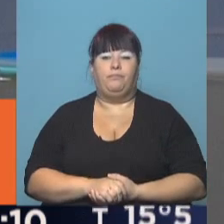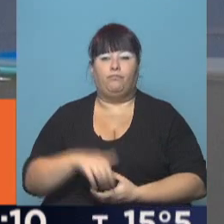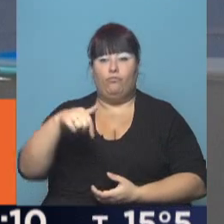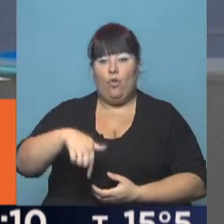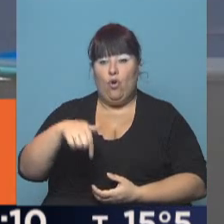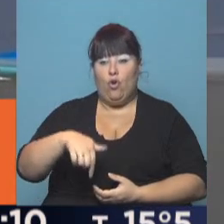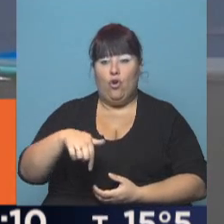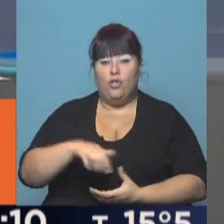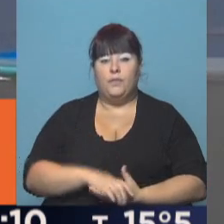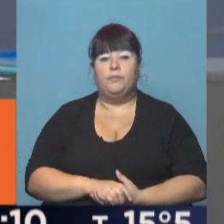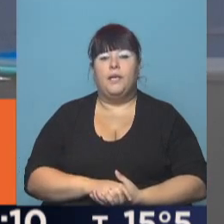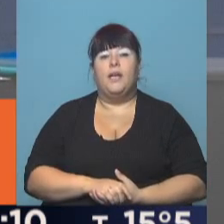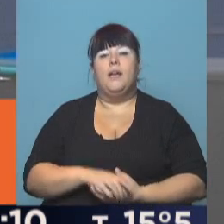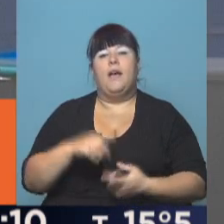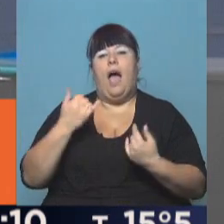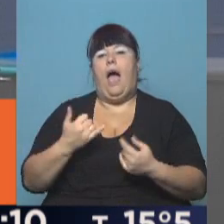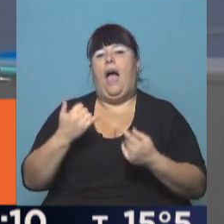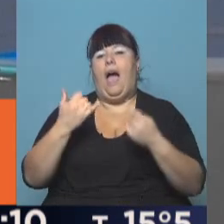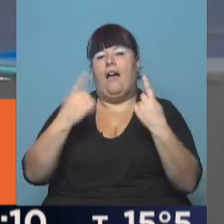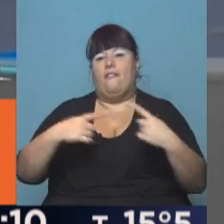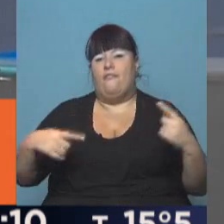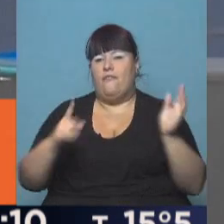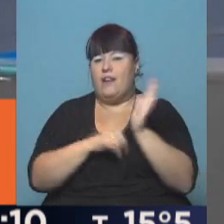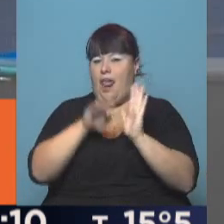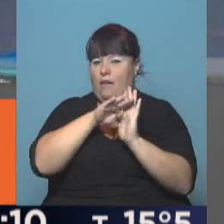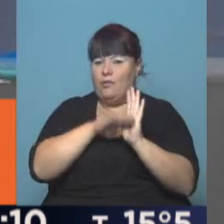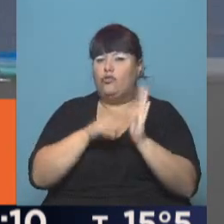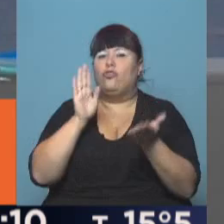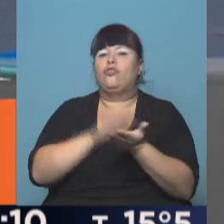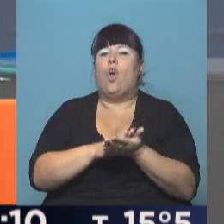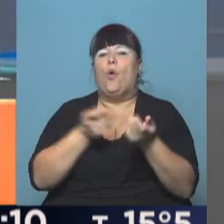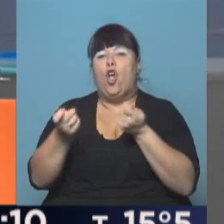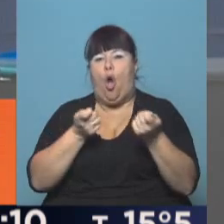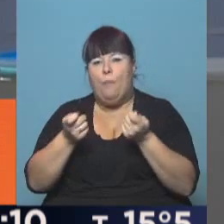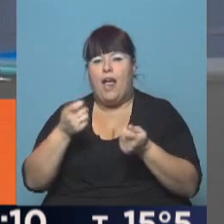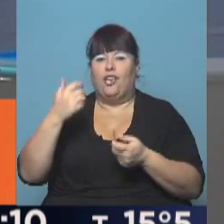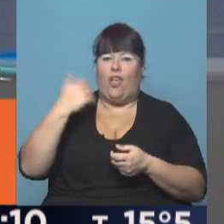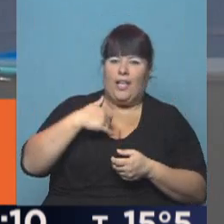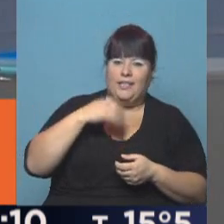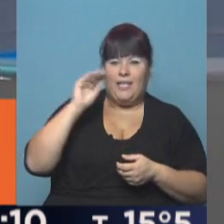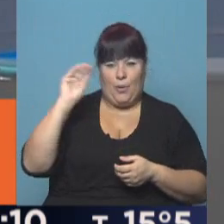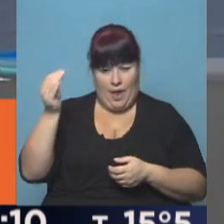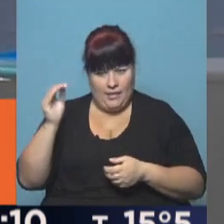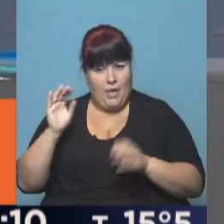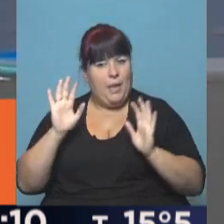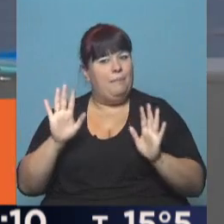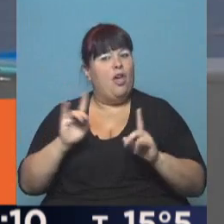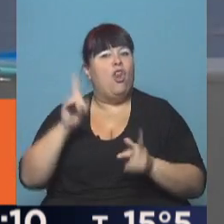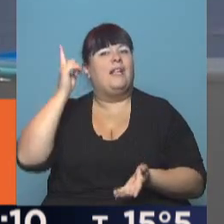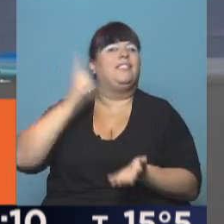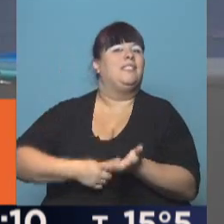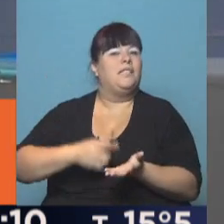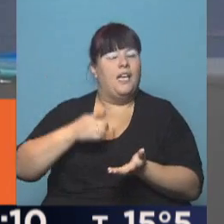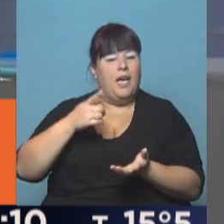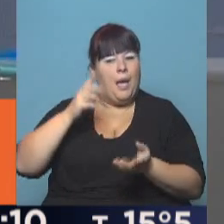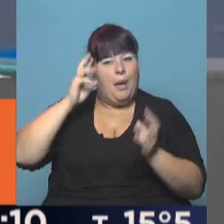hoy establece un conjunto de reglas en relación al comercio entre nuestros países, pero no establece